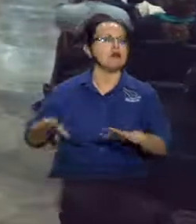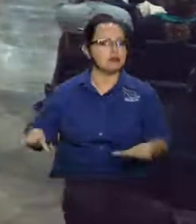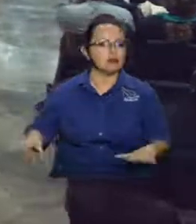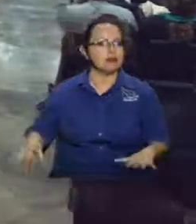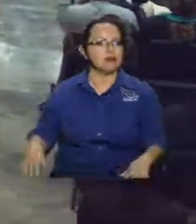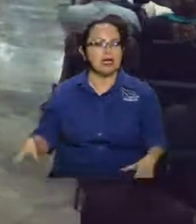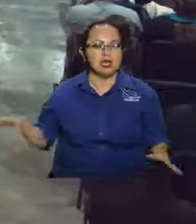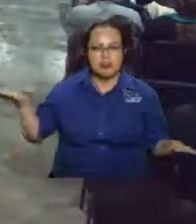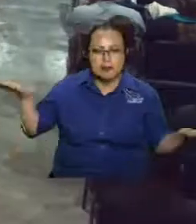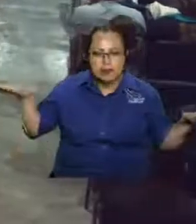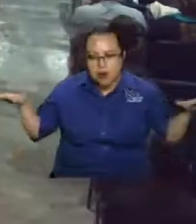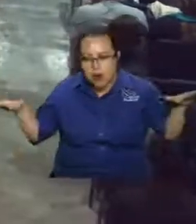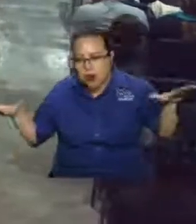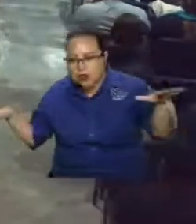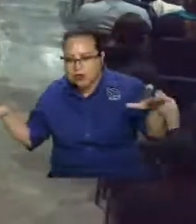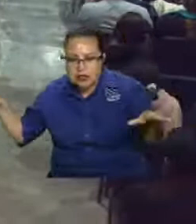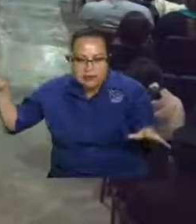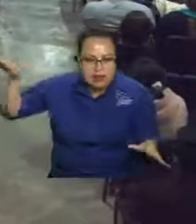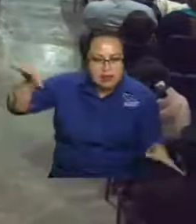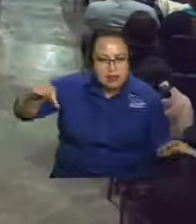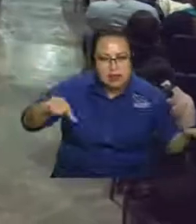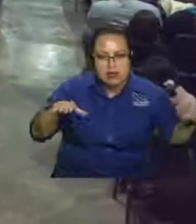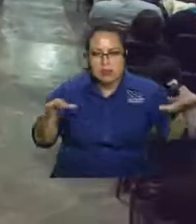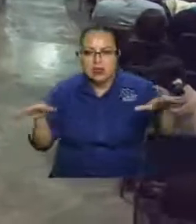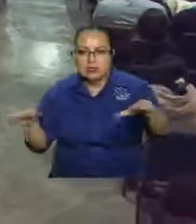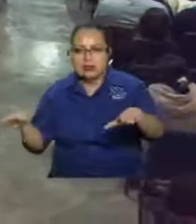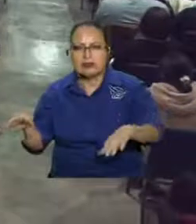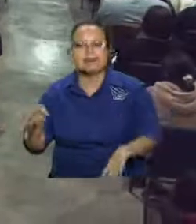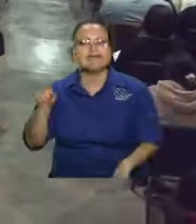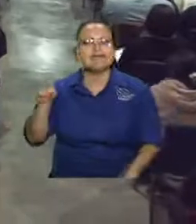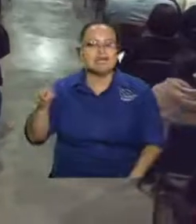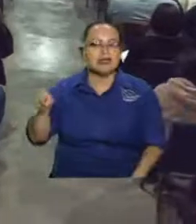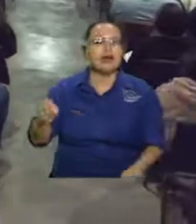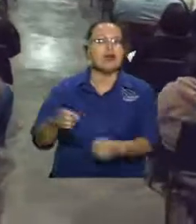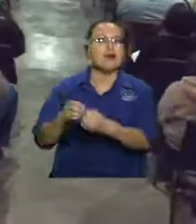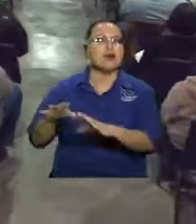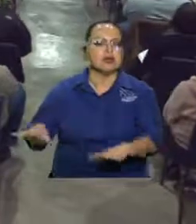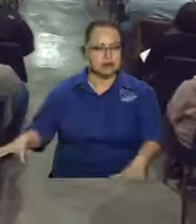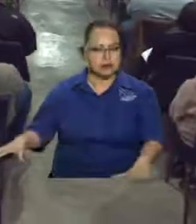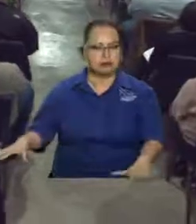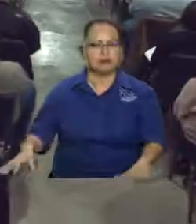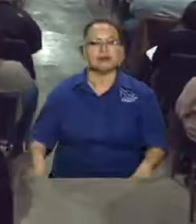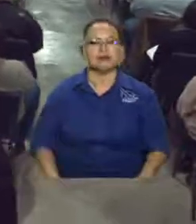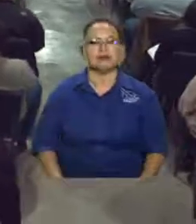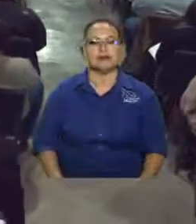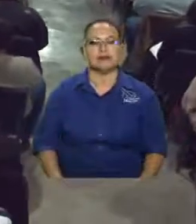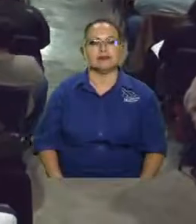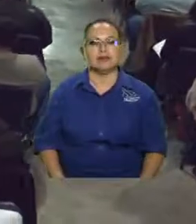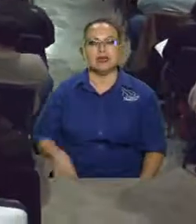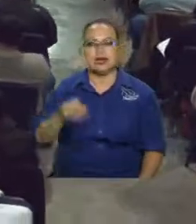Pero entonces, ¿por qué está viendo para arriba? Ah, estoy viendo los zopilotes, están va a dar vueltas, entonces ahí abajo hay un muerto.